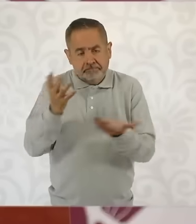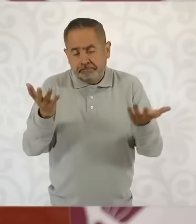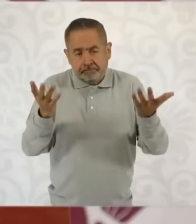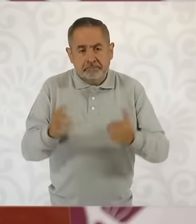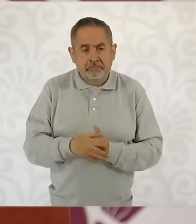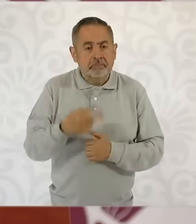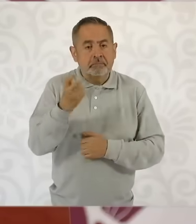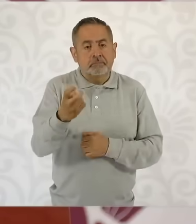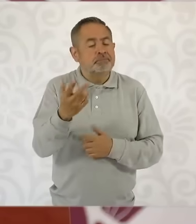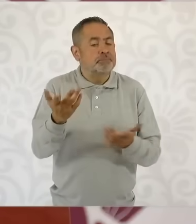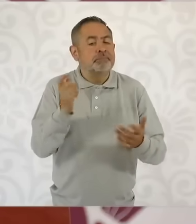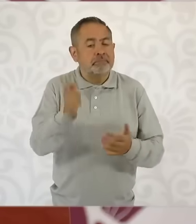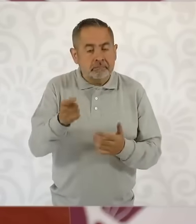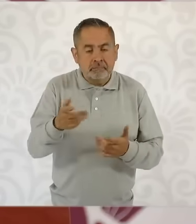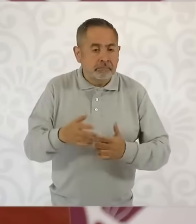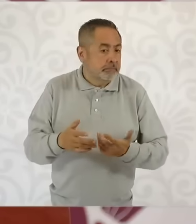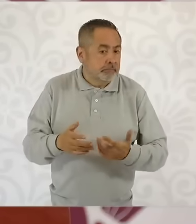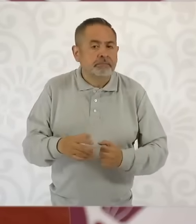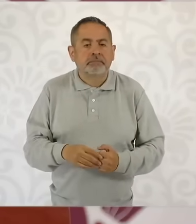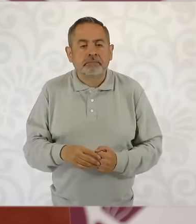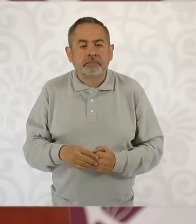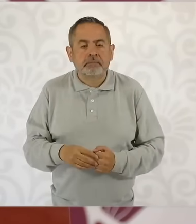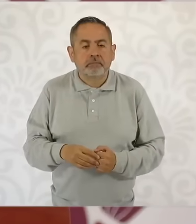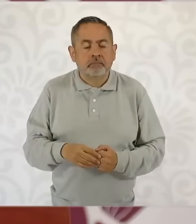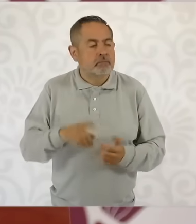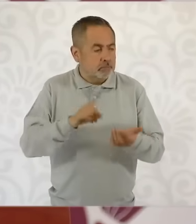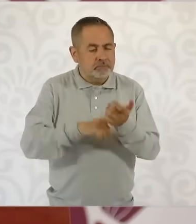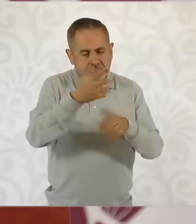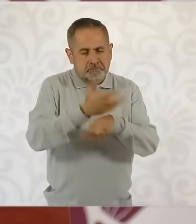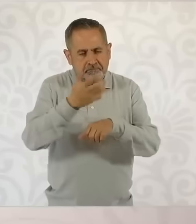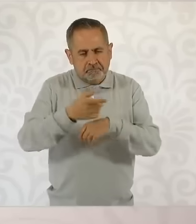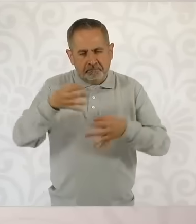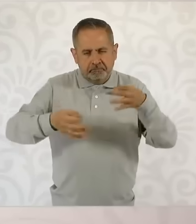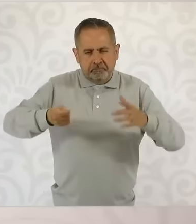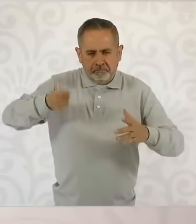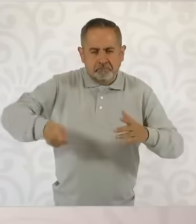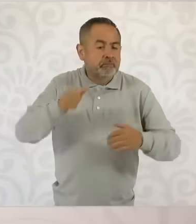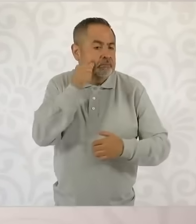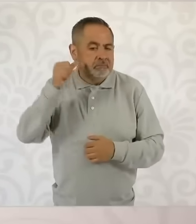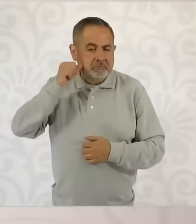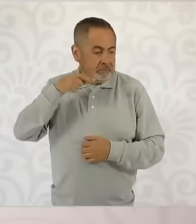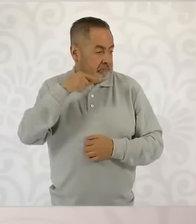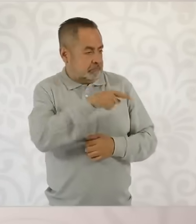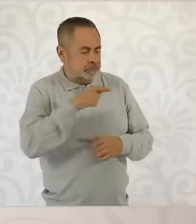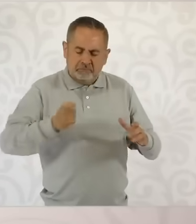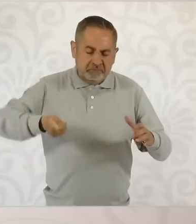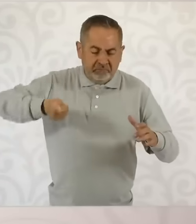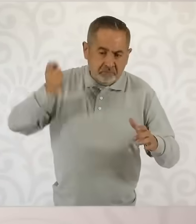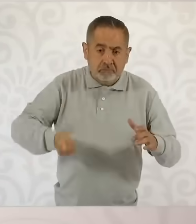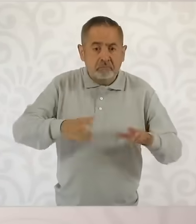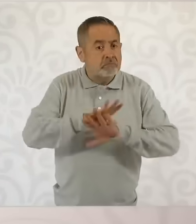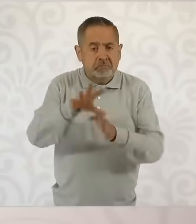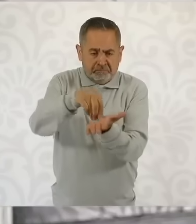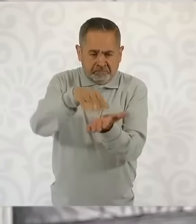Y por lo tanto, la sentencia de ayer es una sentencia